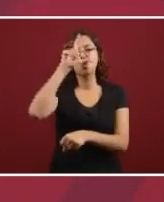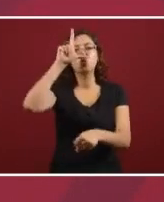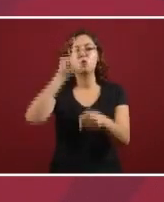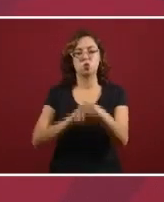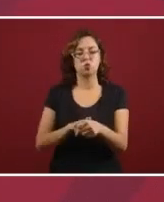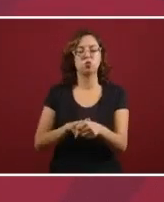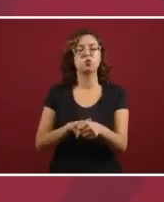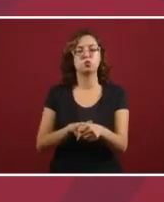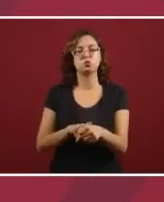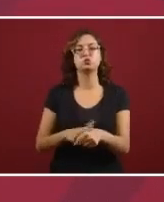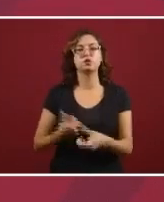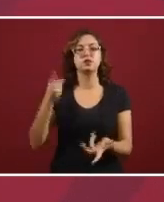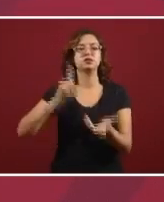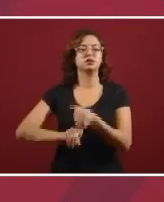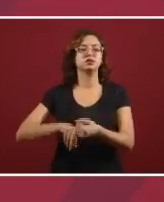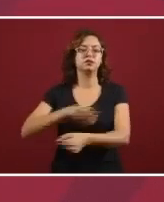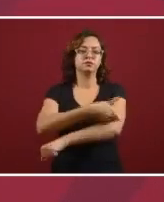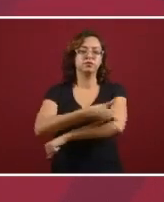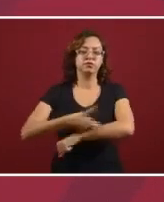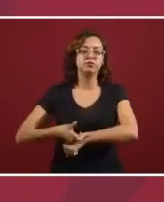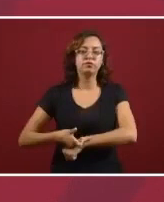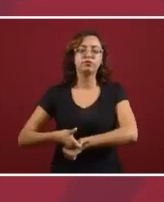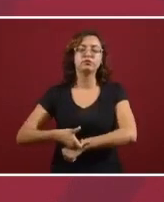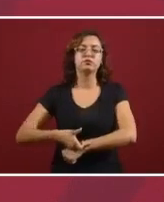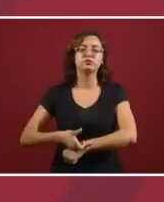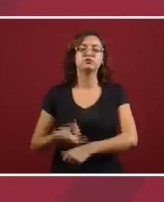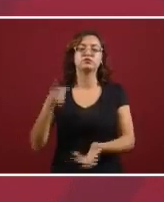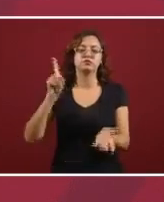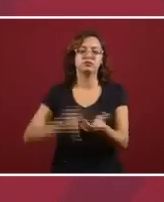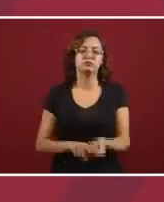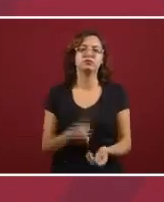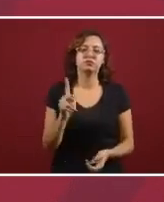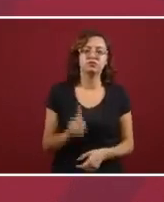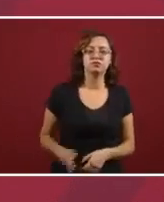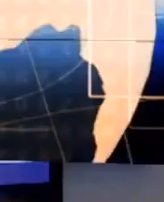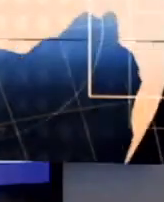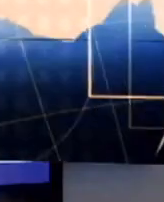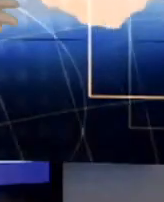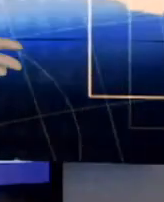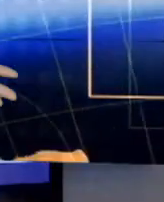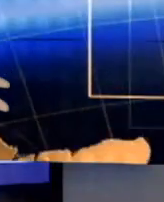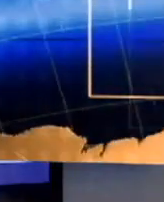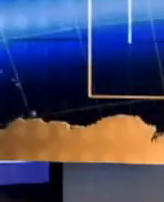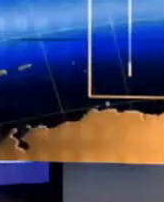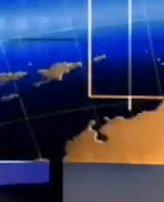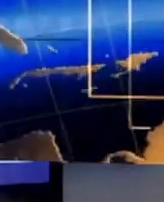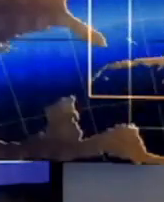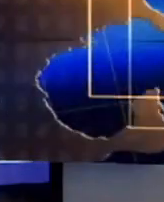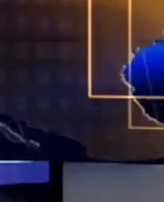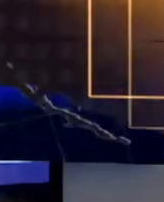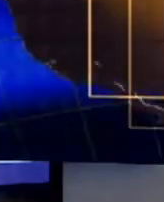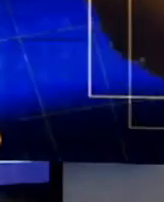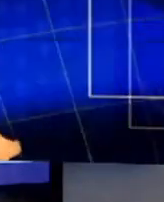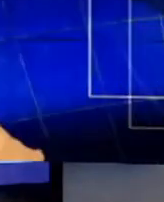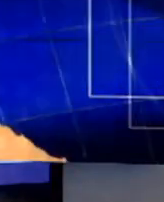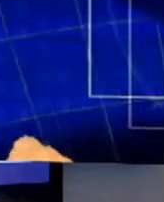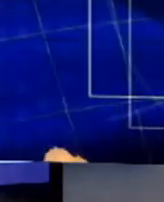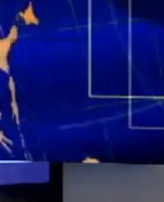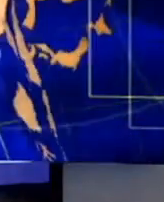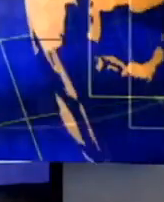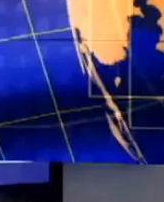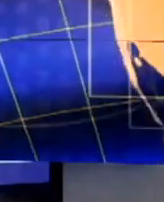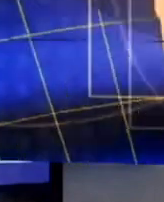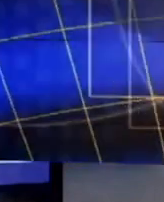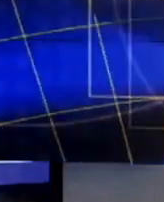en nuestras familias y en nuestros pueblos. Y ahí lo tienen, patriotas, no se va a